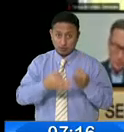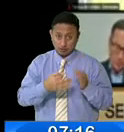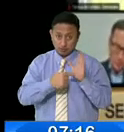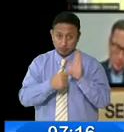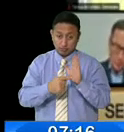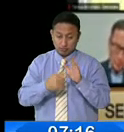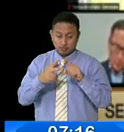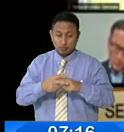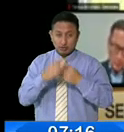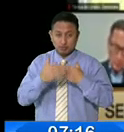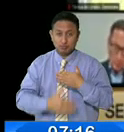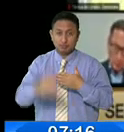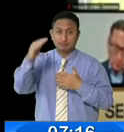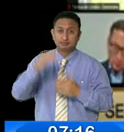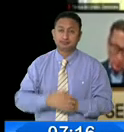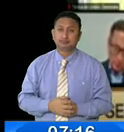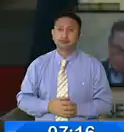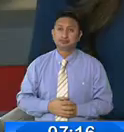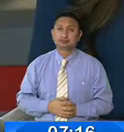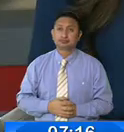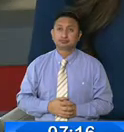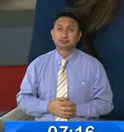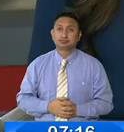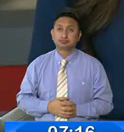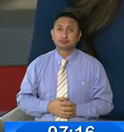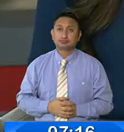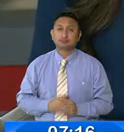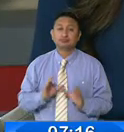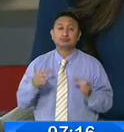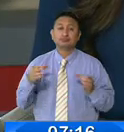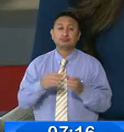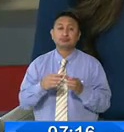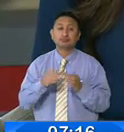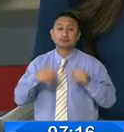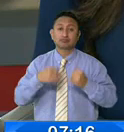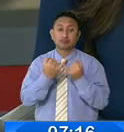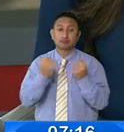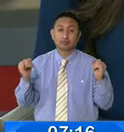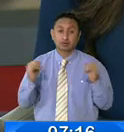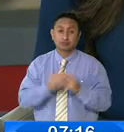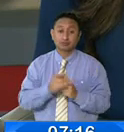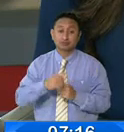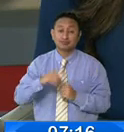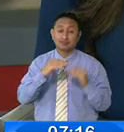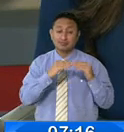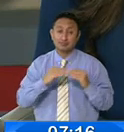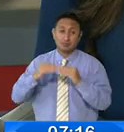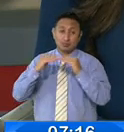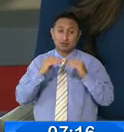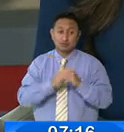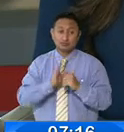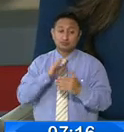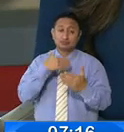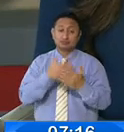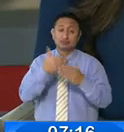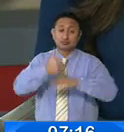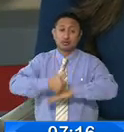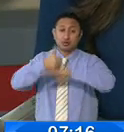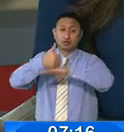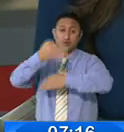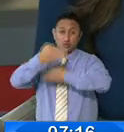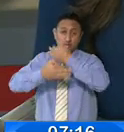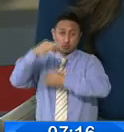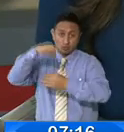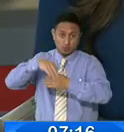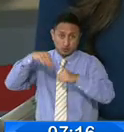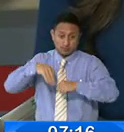informó Adriana Rojas. Y el Comité por la Institucionalización Democrática acudirá ante la Corte Constitucional luego de que